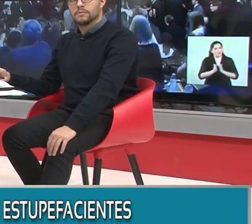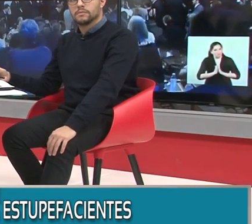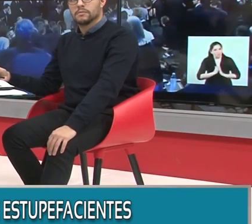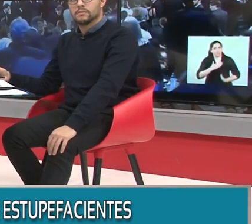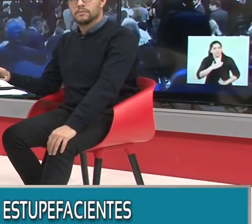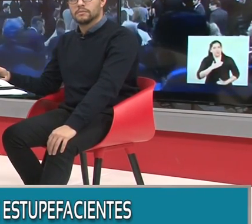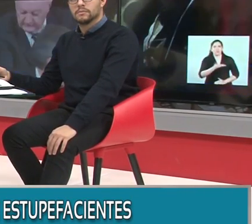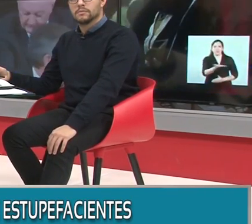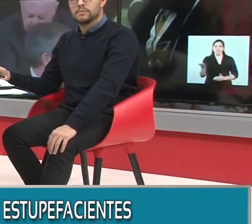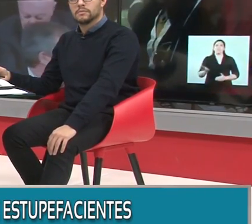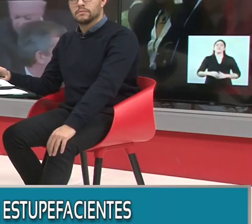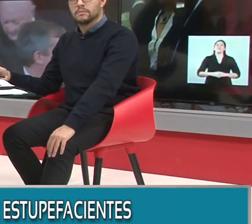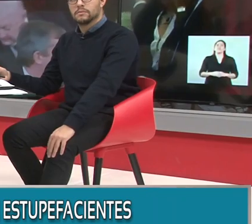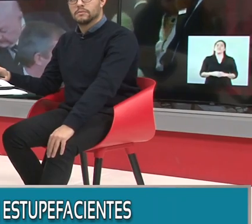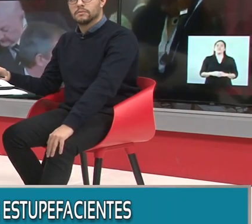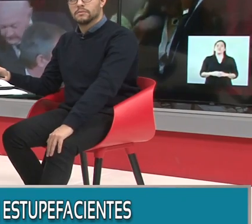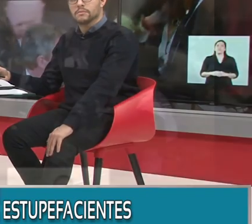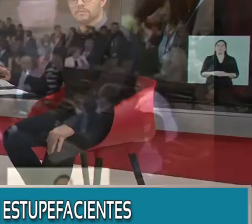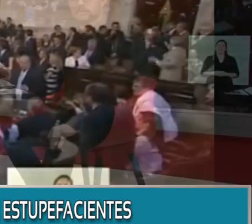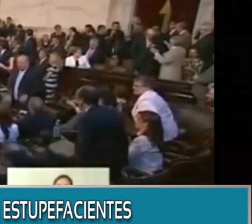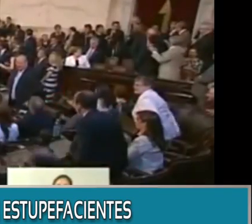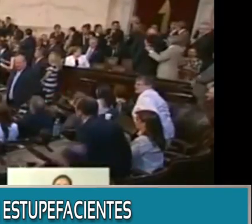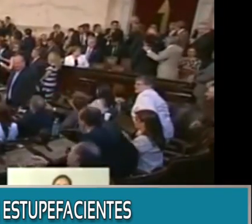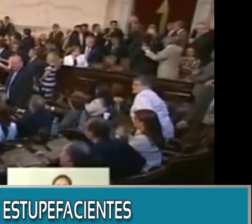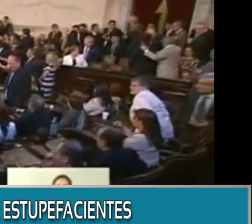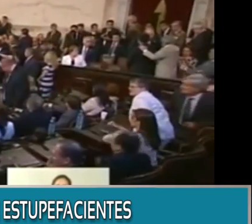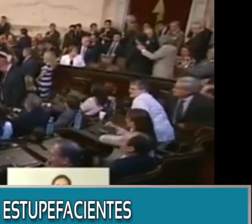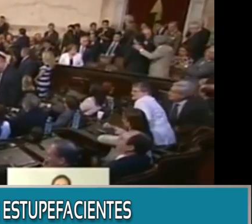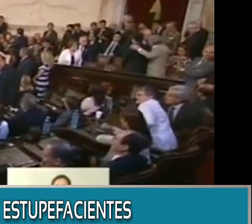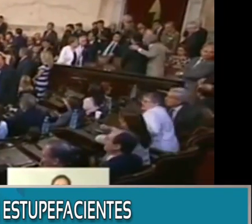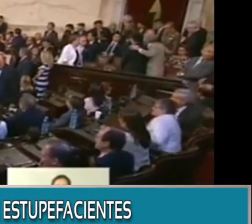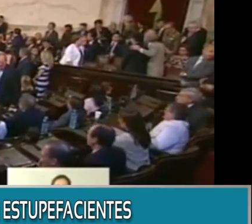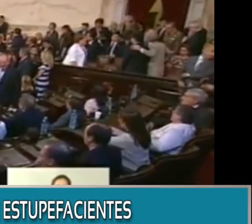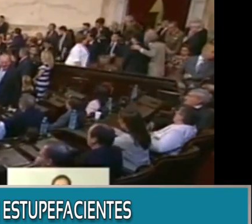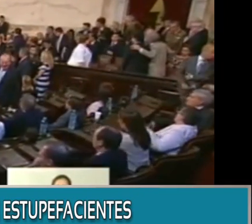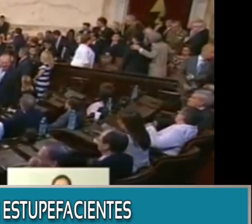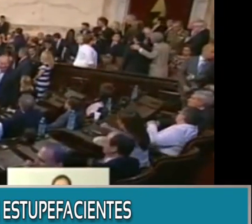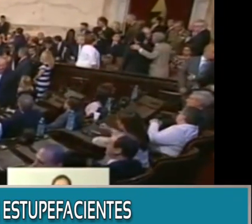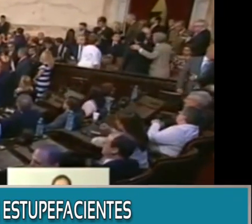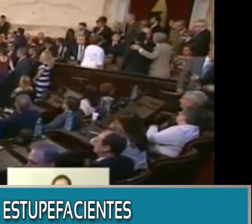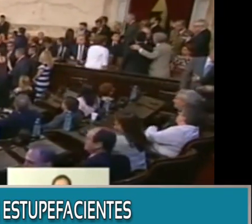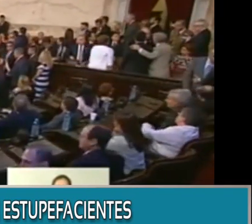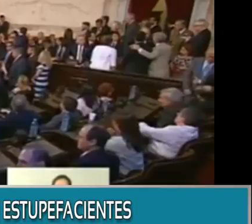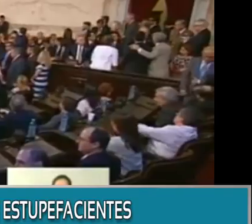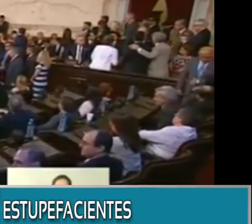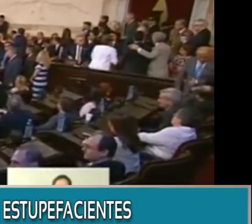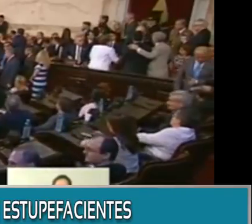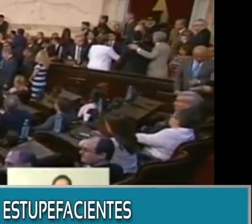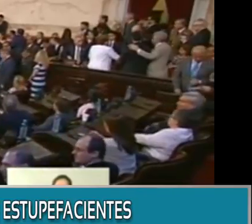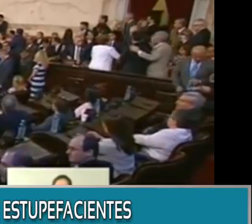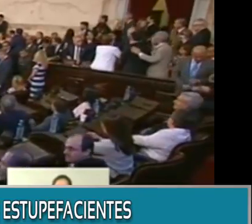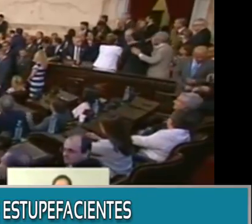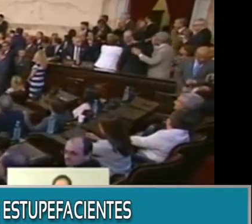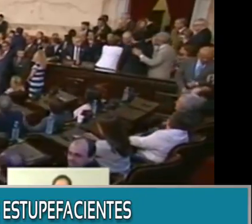Dicen que la fecha prevista y esperada sería el 8 de agosto de 2018. Bueno, y después de